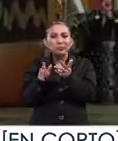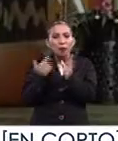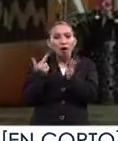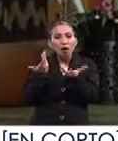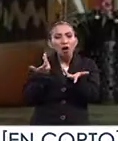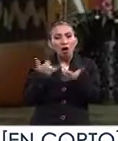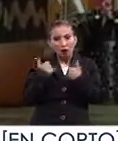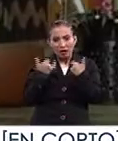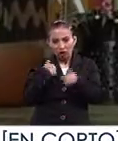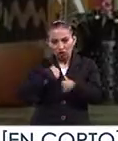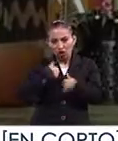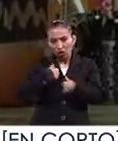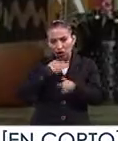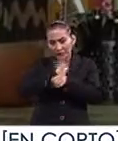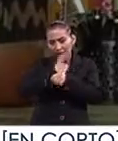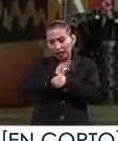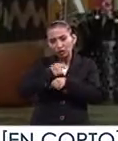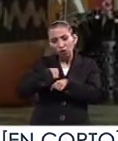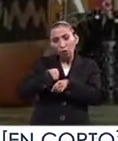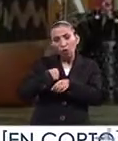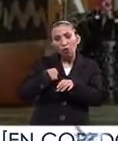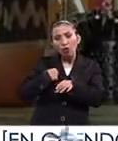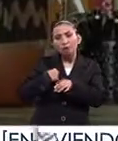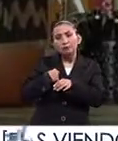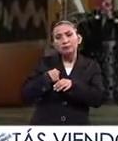como joven cineasta, digamos, cierto